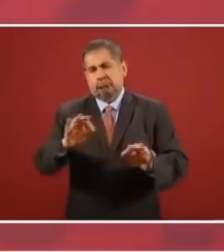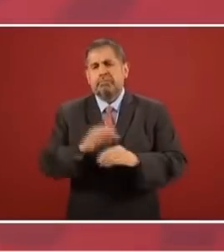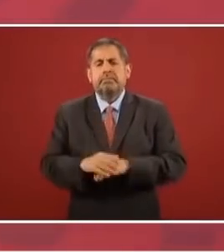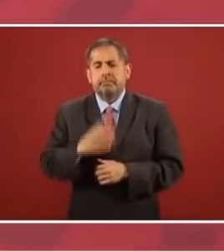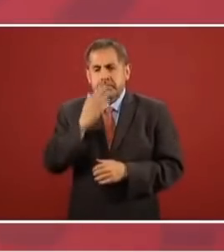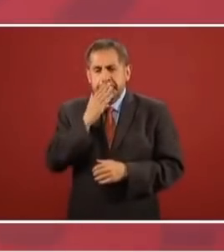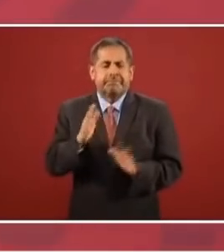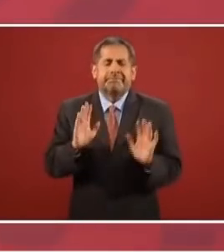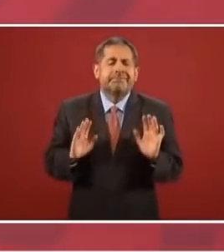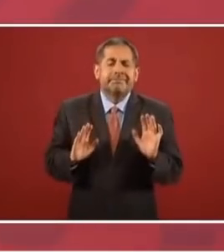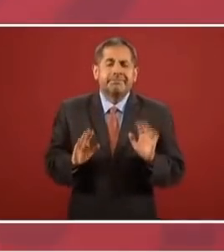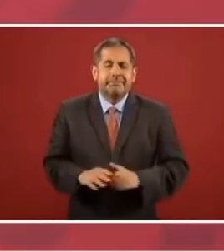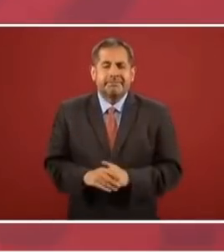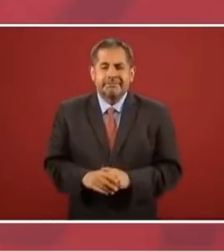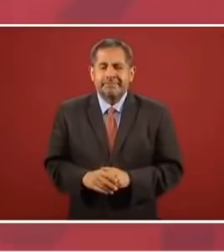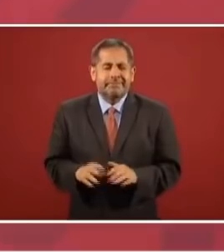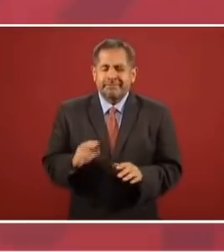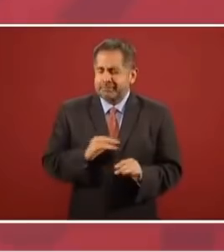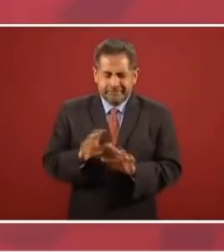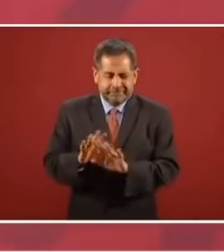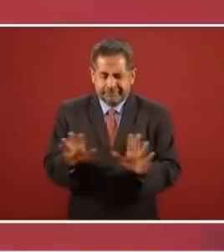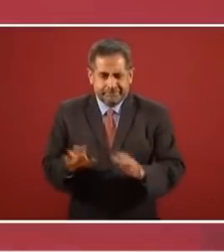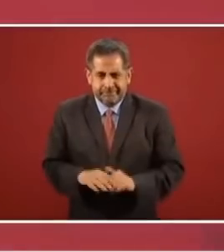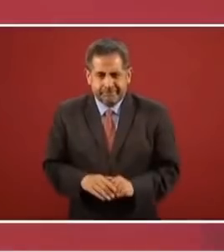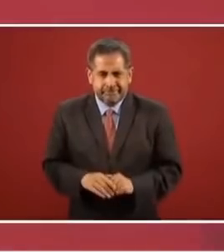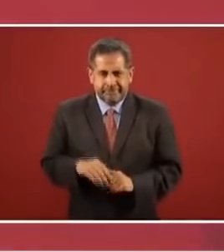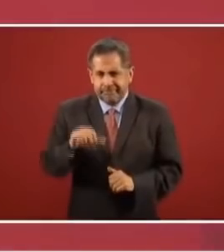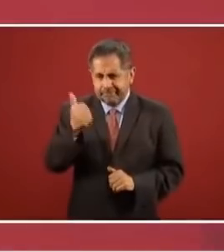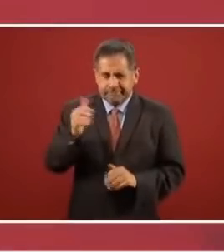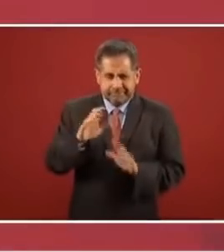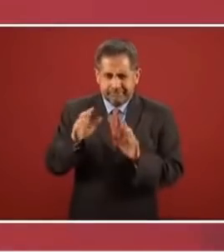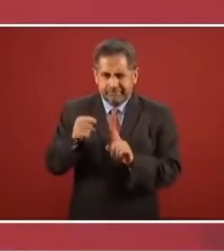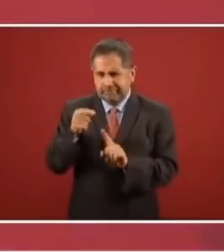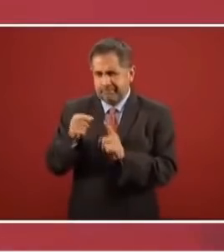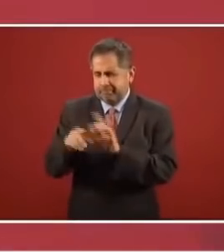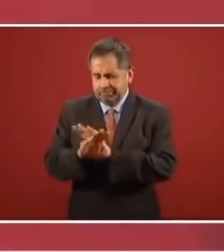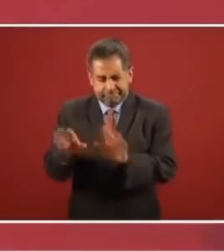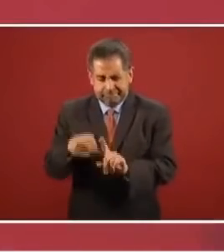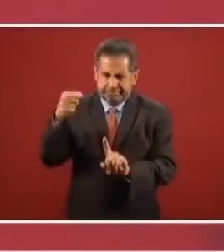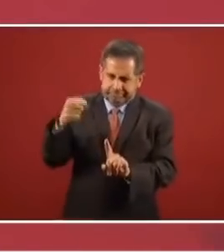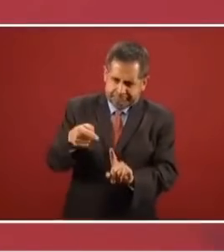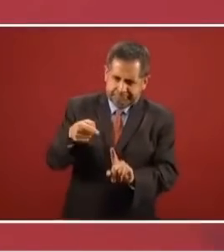Entonces, no hay otra situación más que esa.